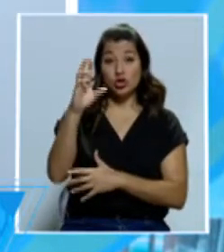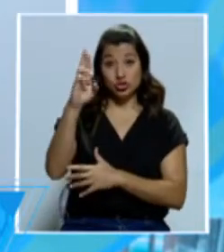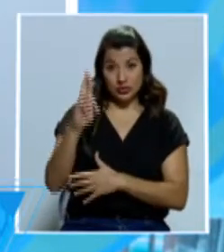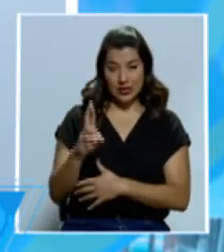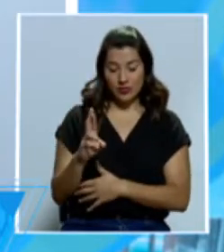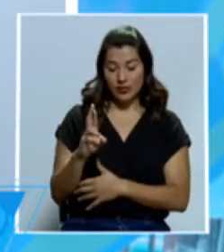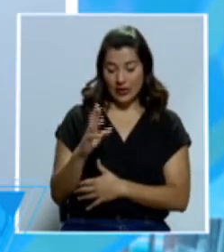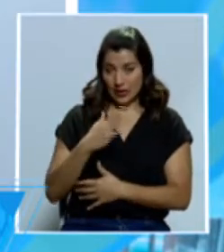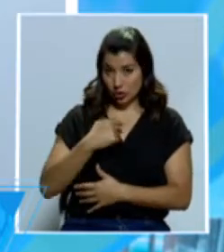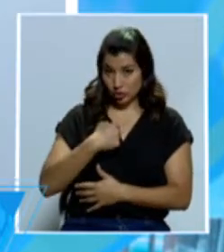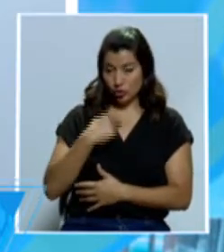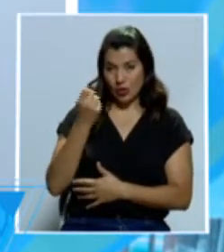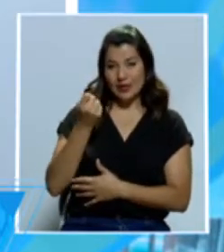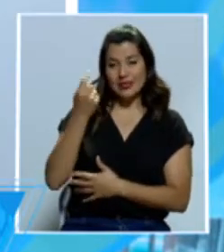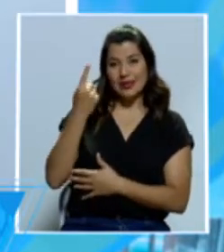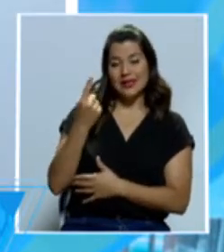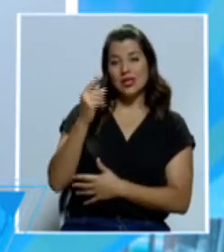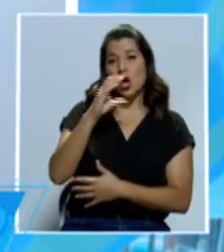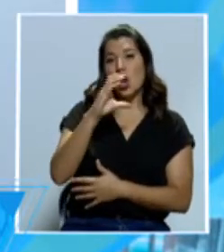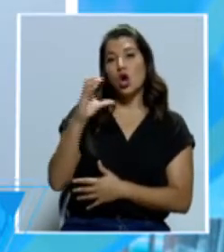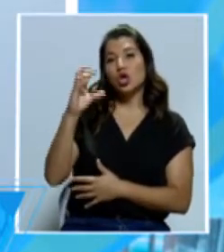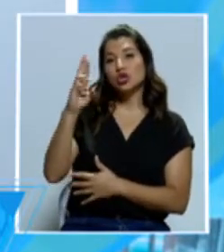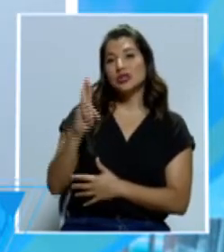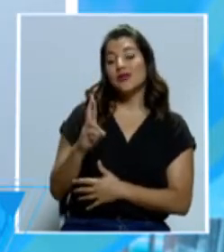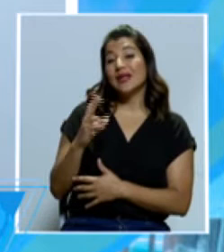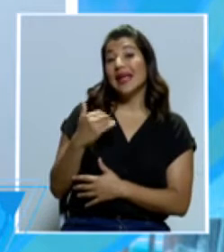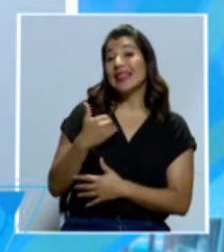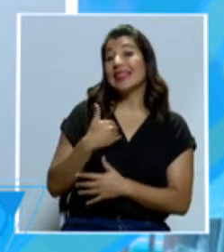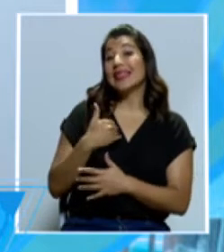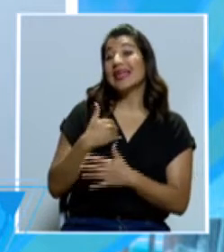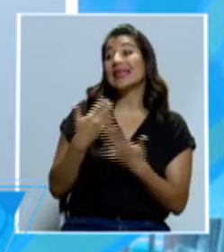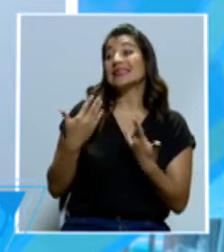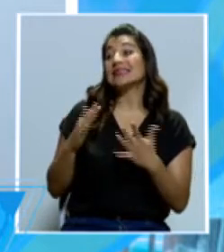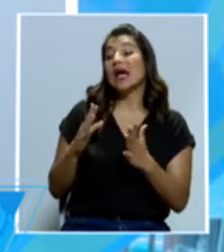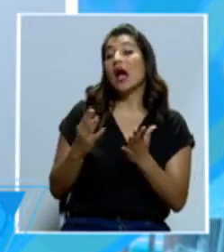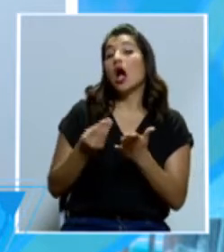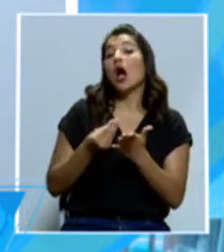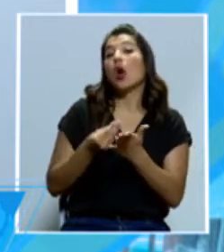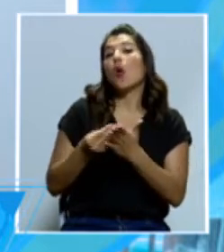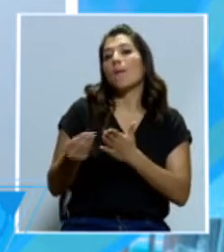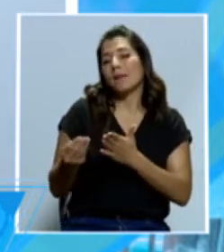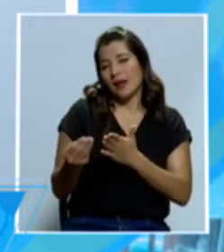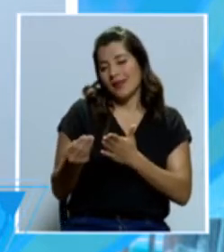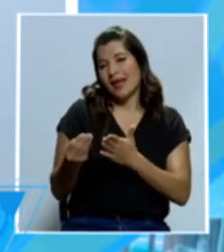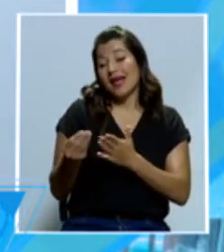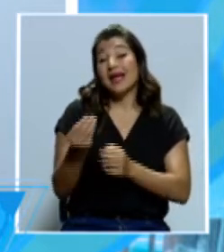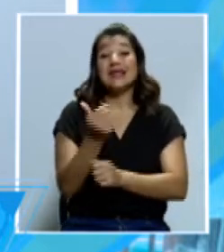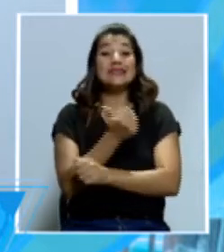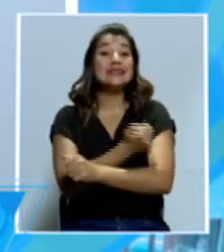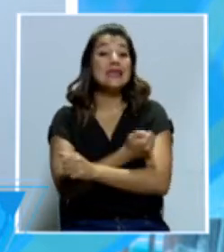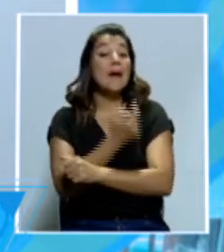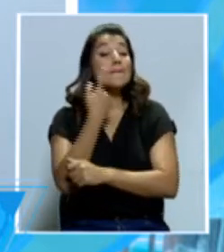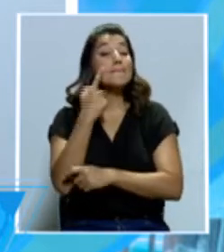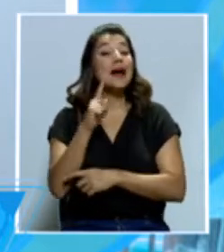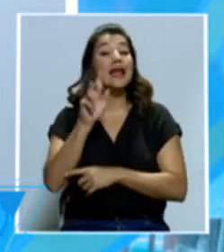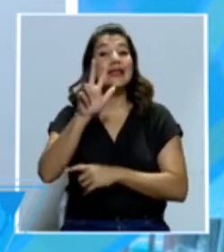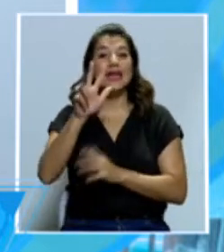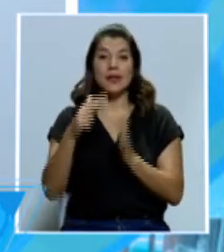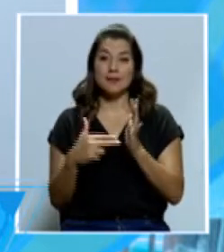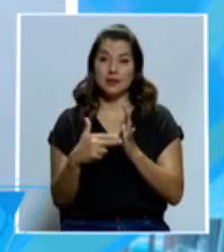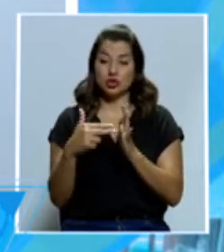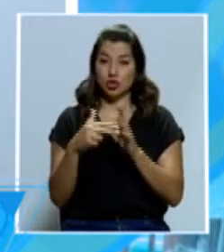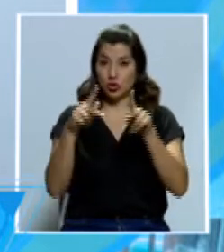yo entiendo, tiene contratadas dosis para 3 millones de personas por la